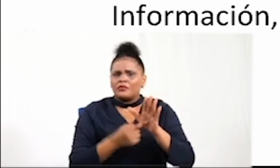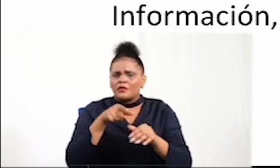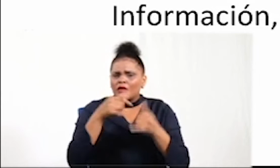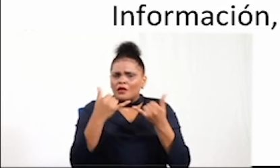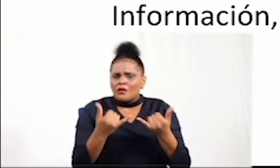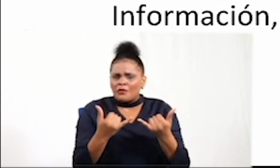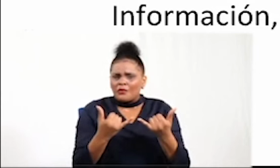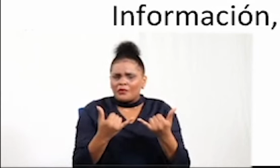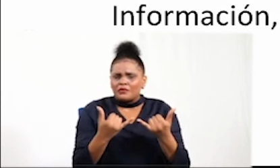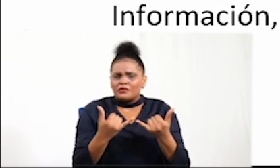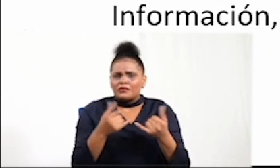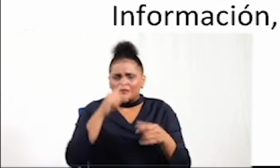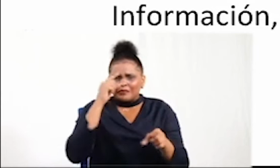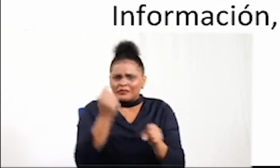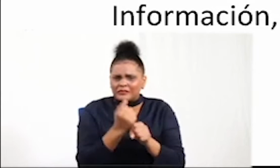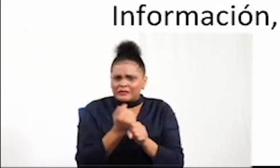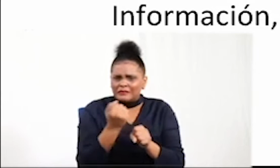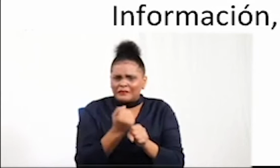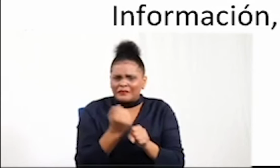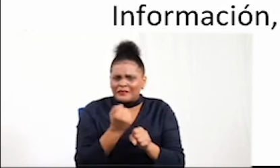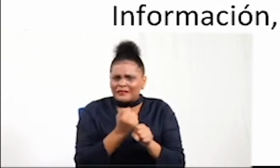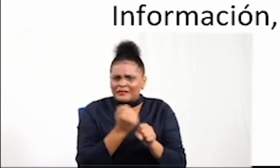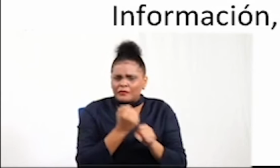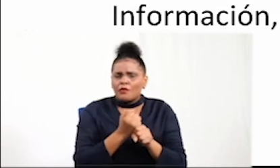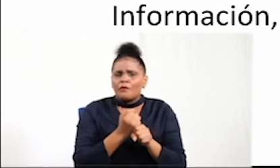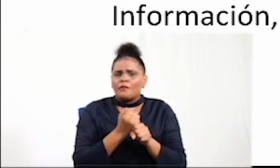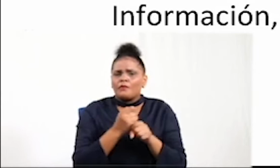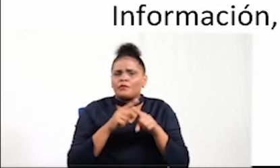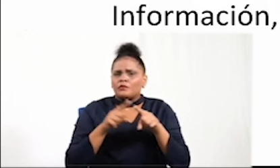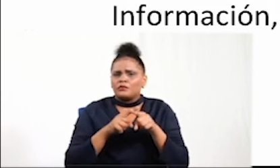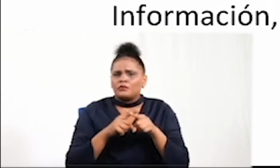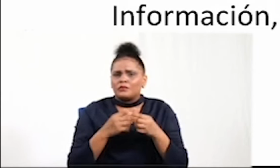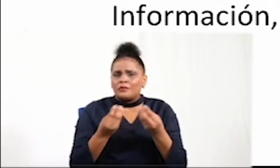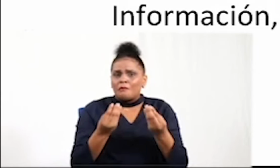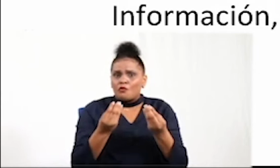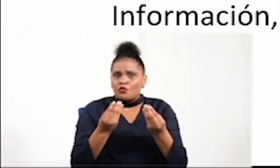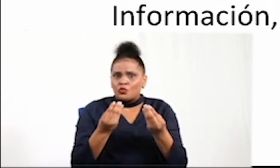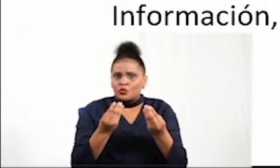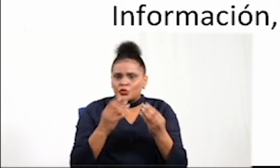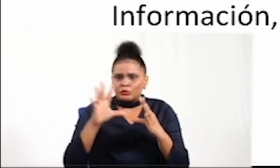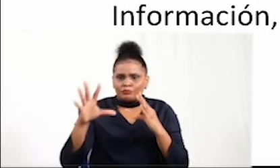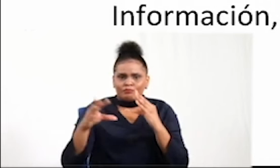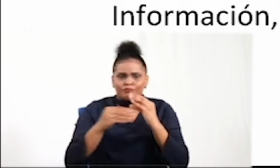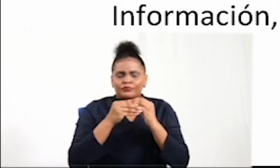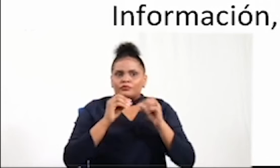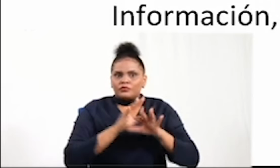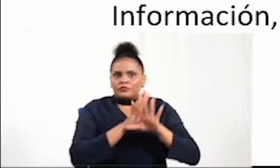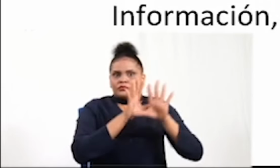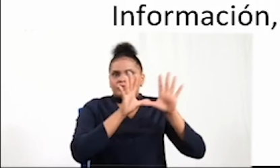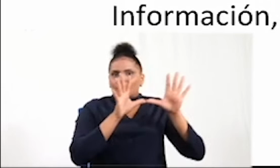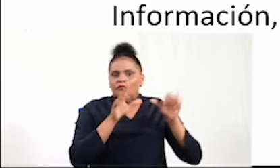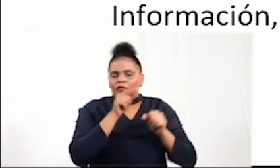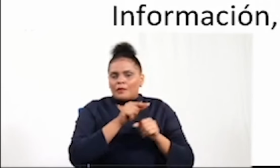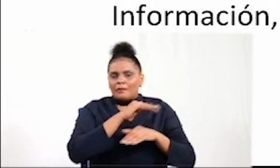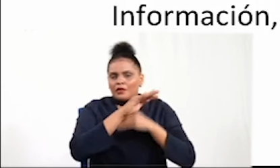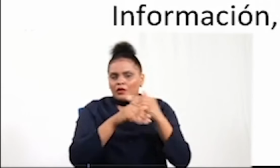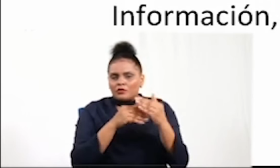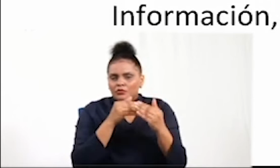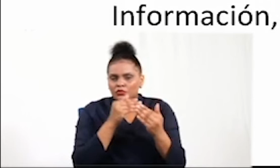es que este es ahora un trabajo de partenariado porque estamos haciendo una transferencia metodológica de todas las herramientas